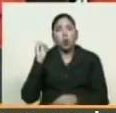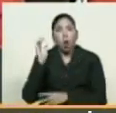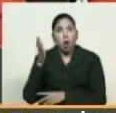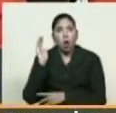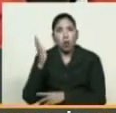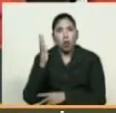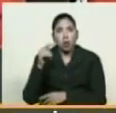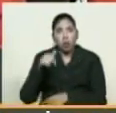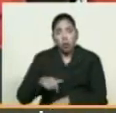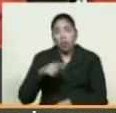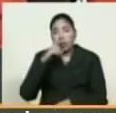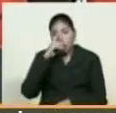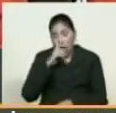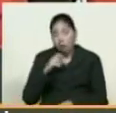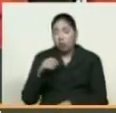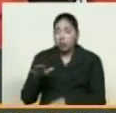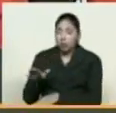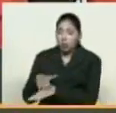congreso este año